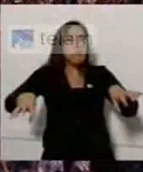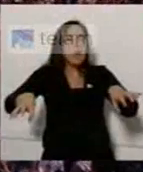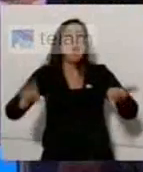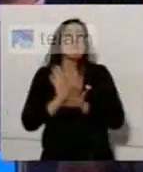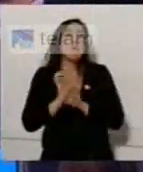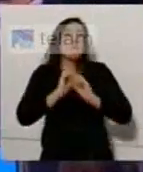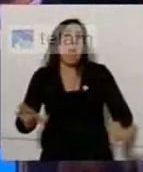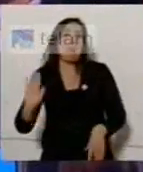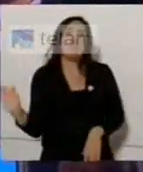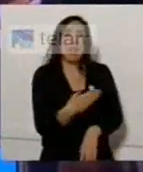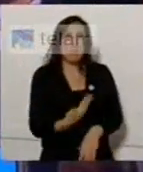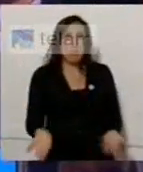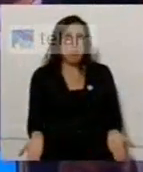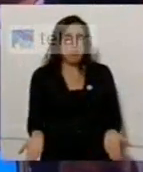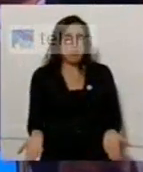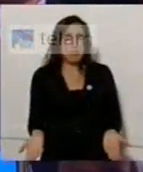los argentinos.